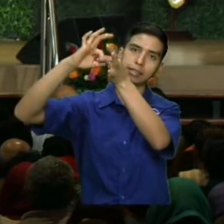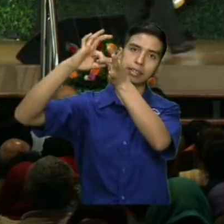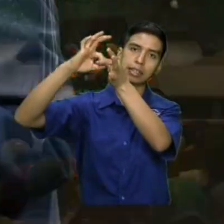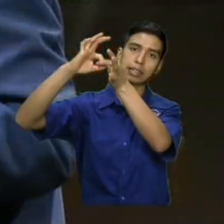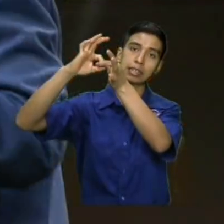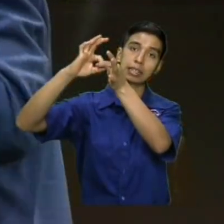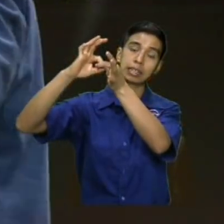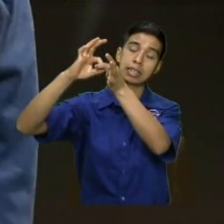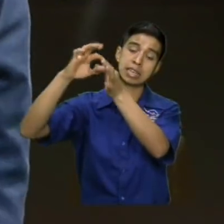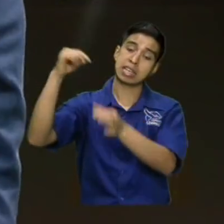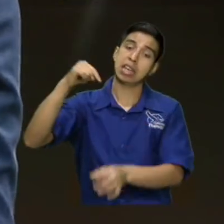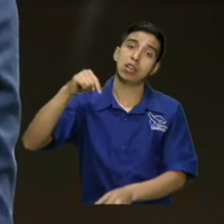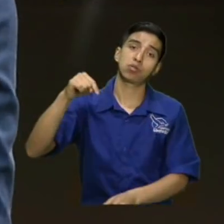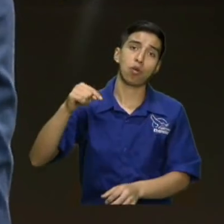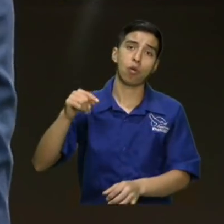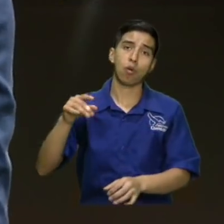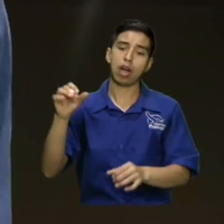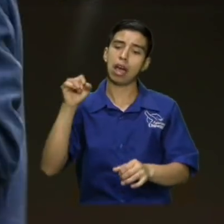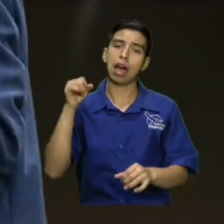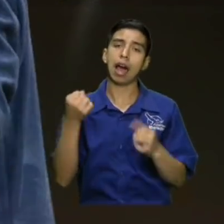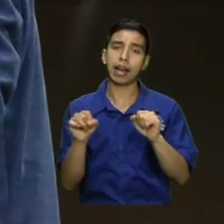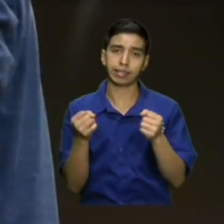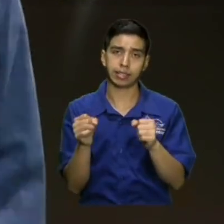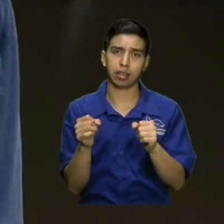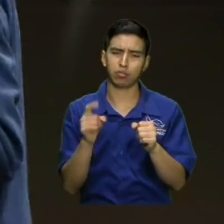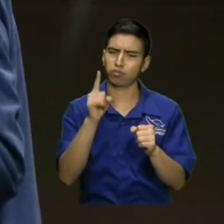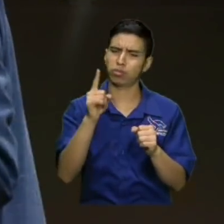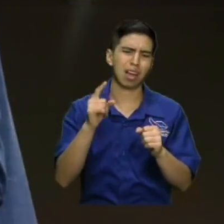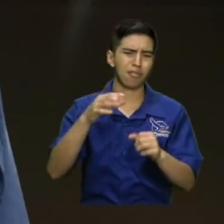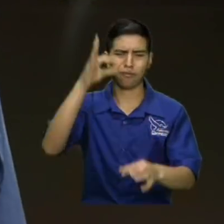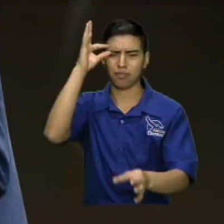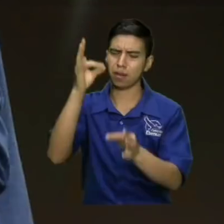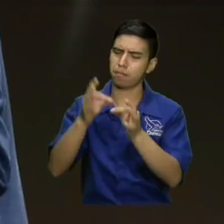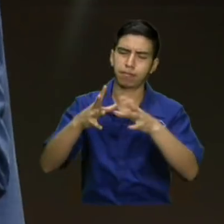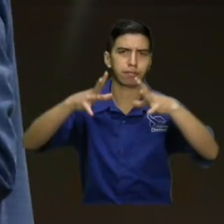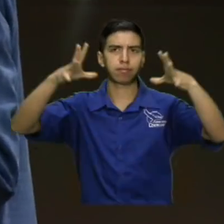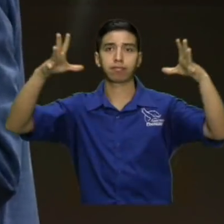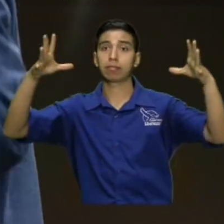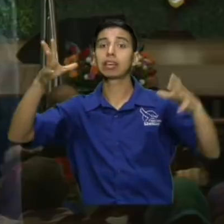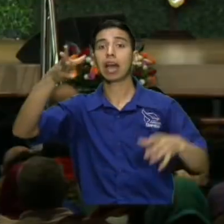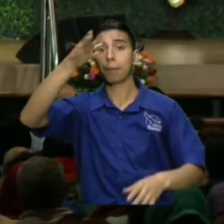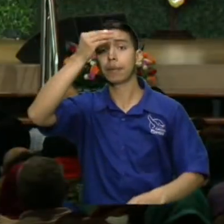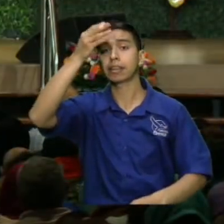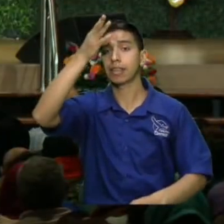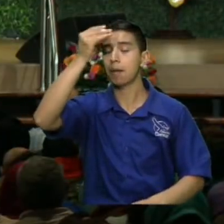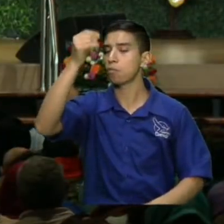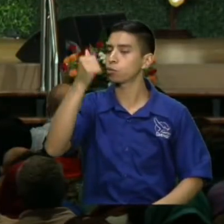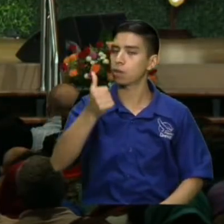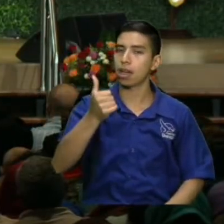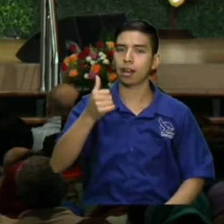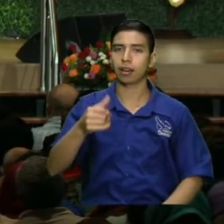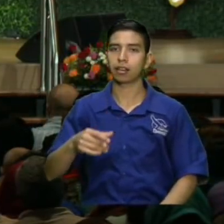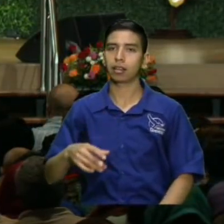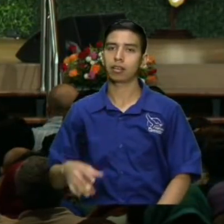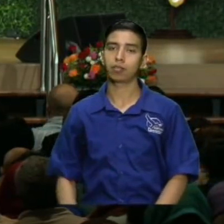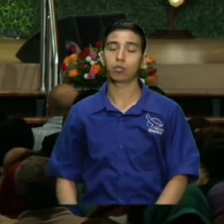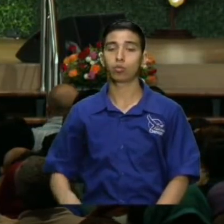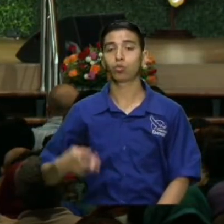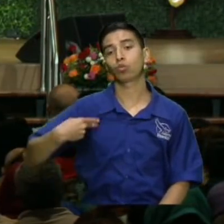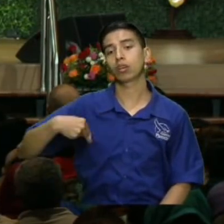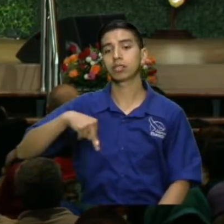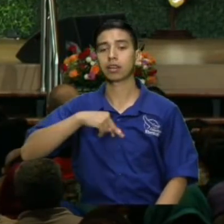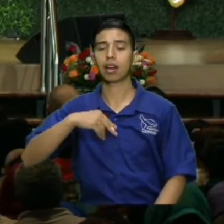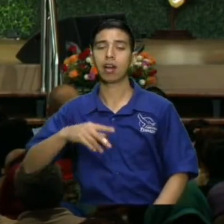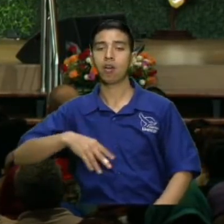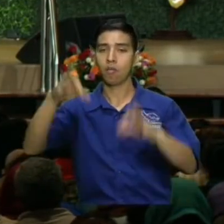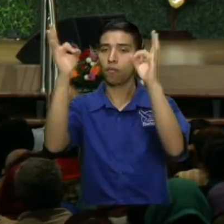fe. Y modifica nuestra manera de pensar, pero no de acuerdo a una religión, ni a una